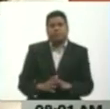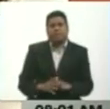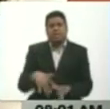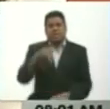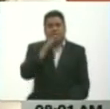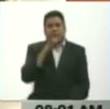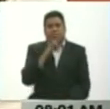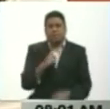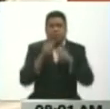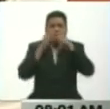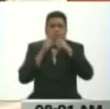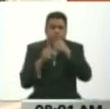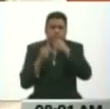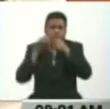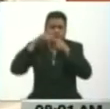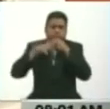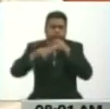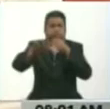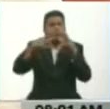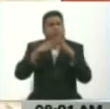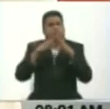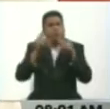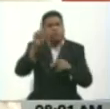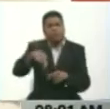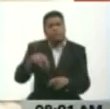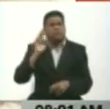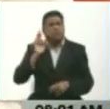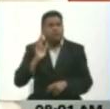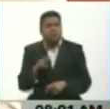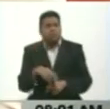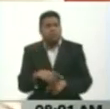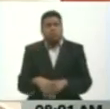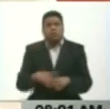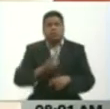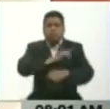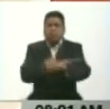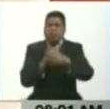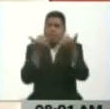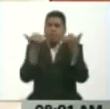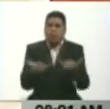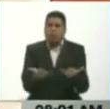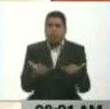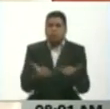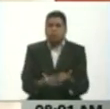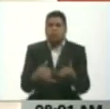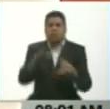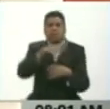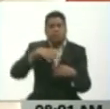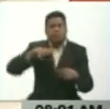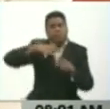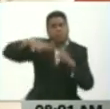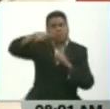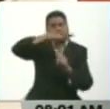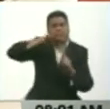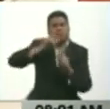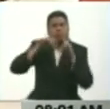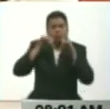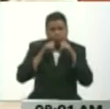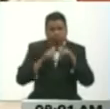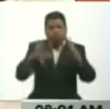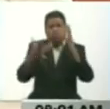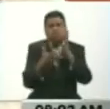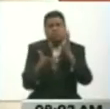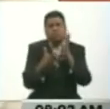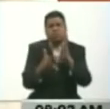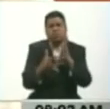información y radiodifusión. Una evaluación de los esfuerzos actuales que en materia de difusión, distribución de información y de tecnología de